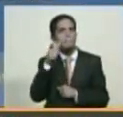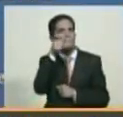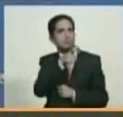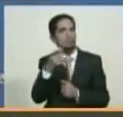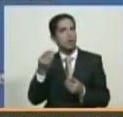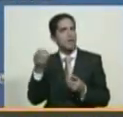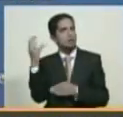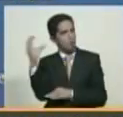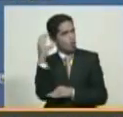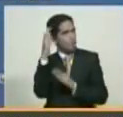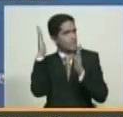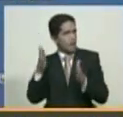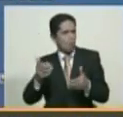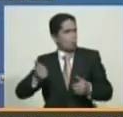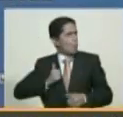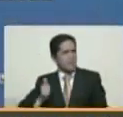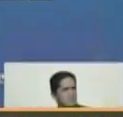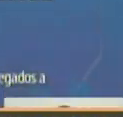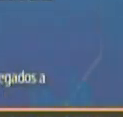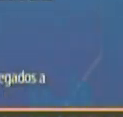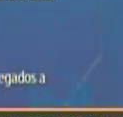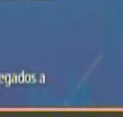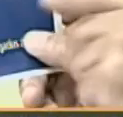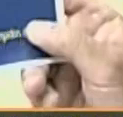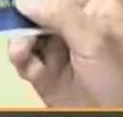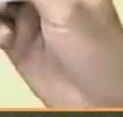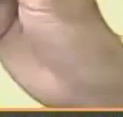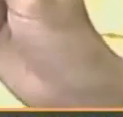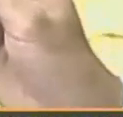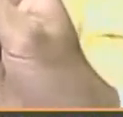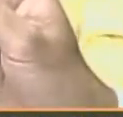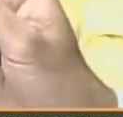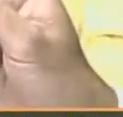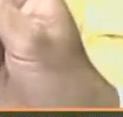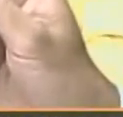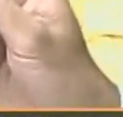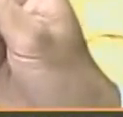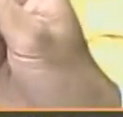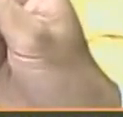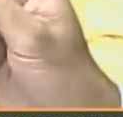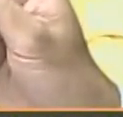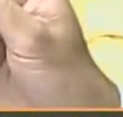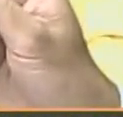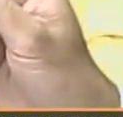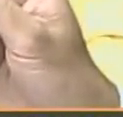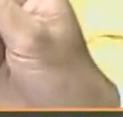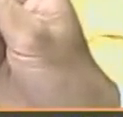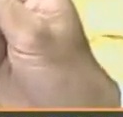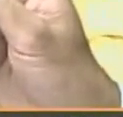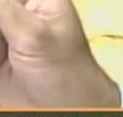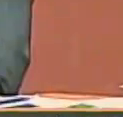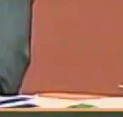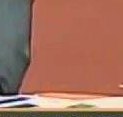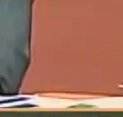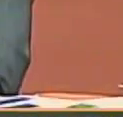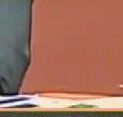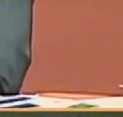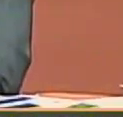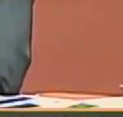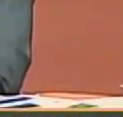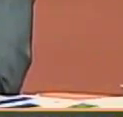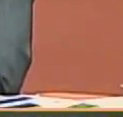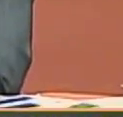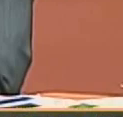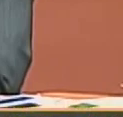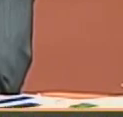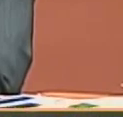supuesto, a un concepto de 1,5 medicinas a cada paciente. Hemos entregado de forma